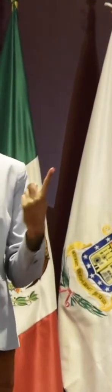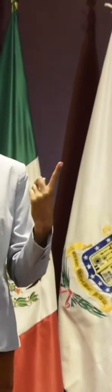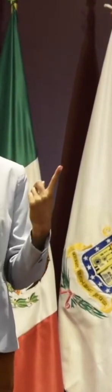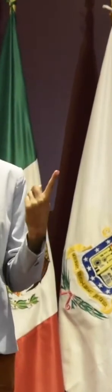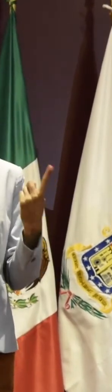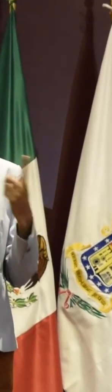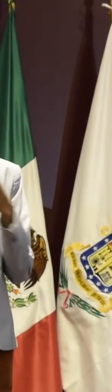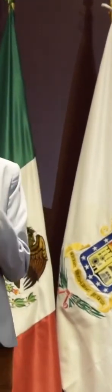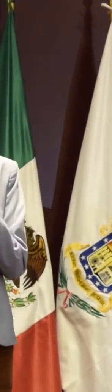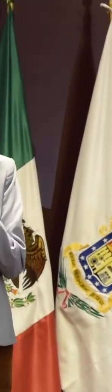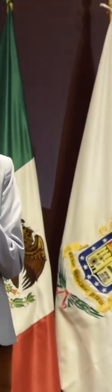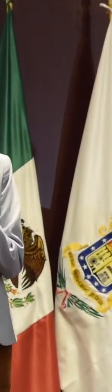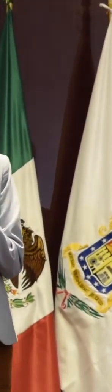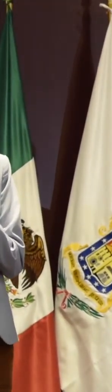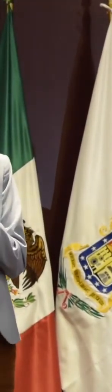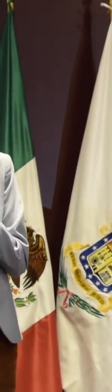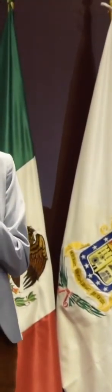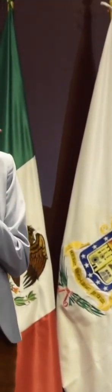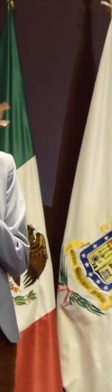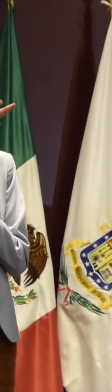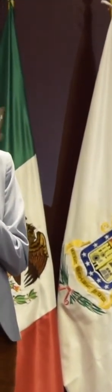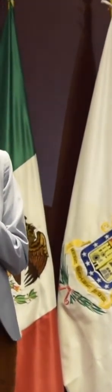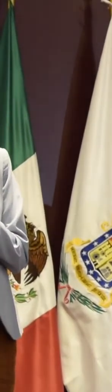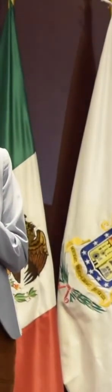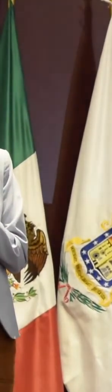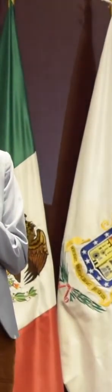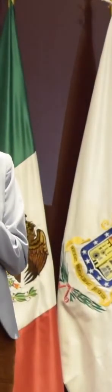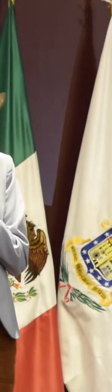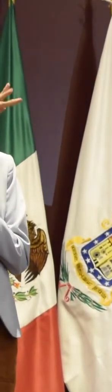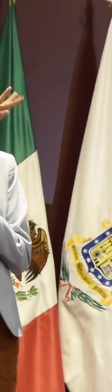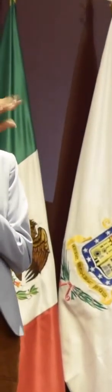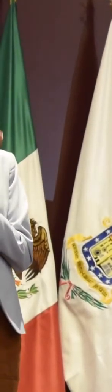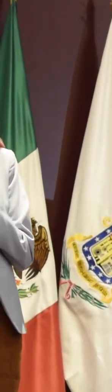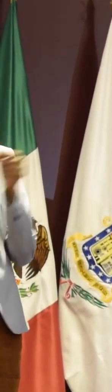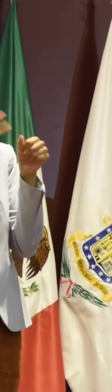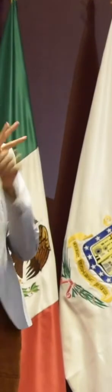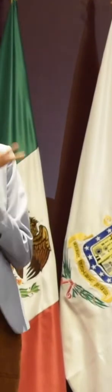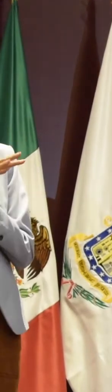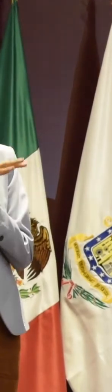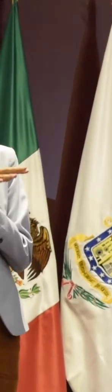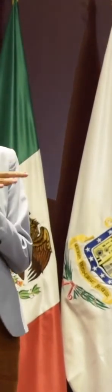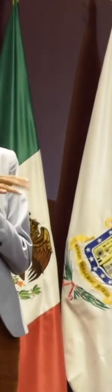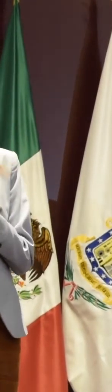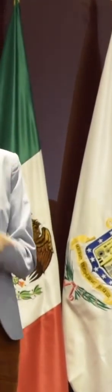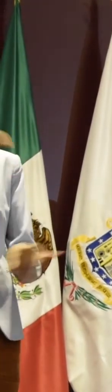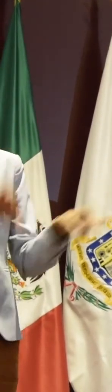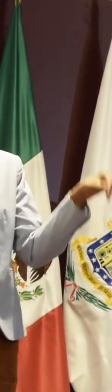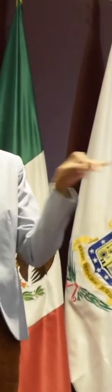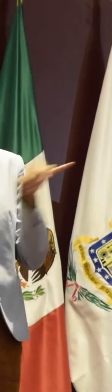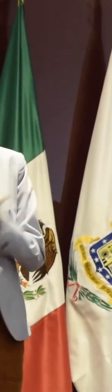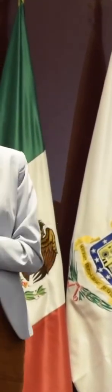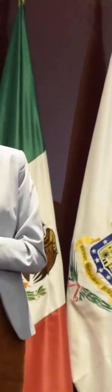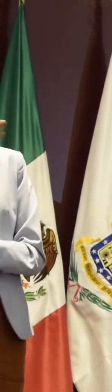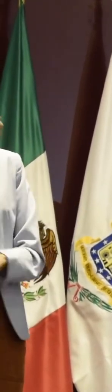fertilizante orgánico, composta y abono sobre el fertilizante químico. Creo que ese